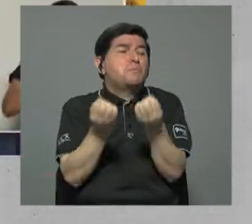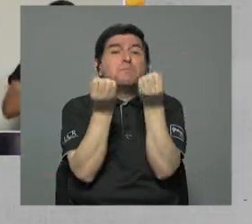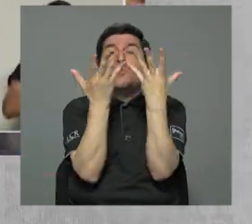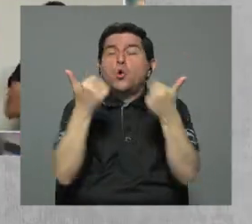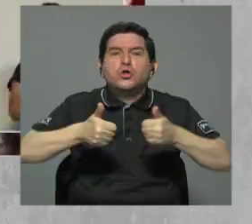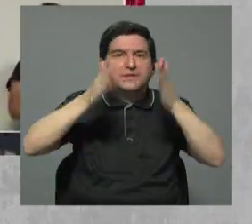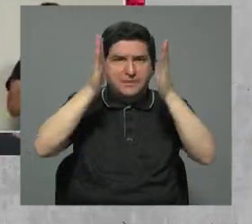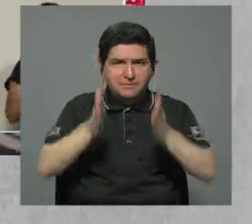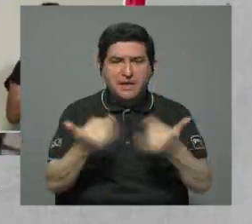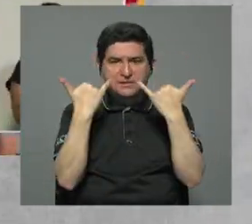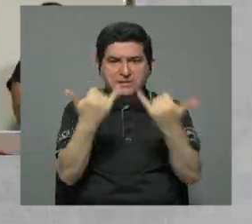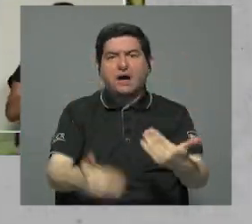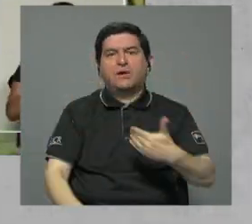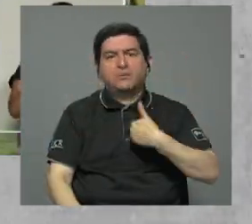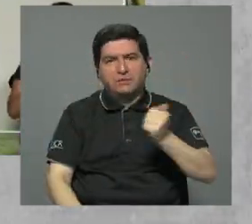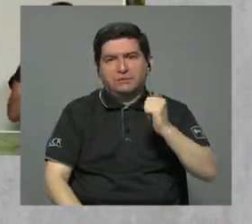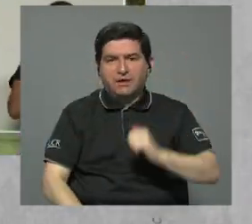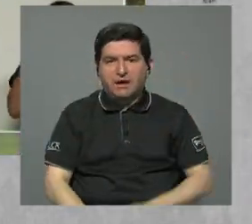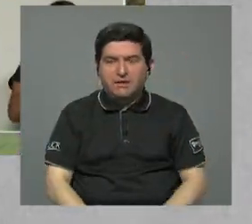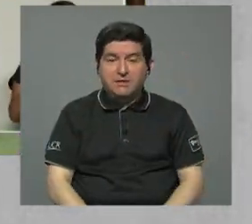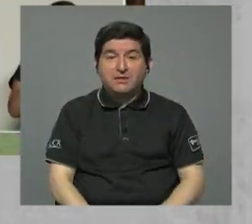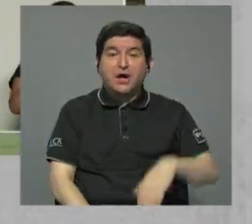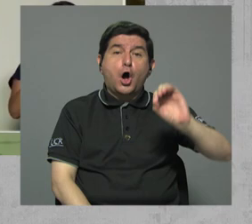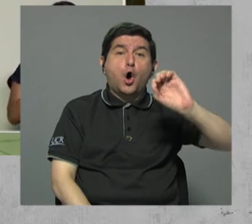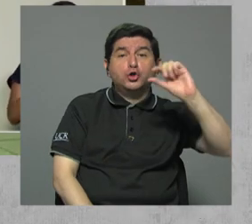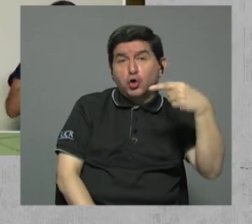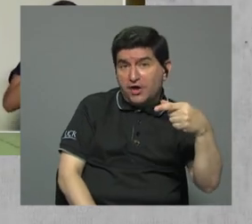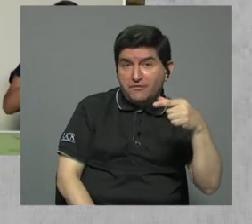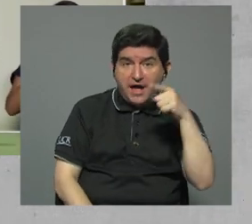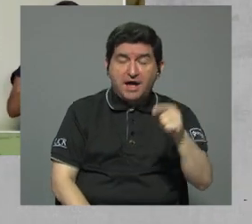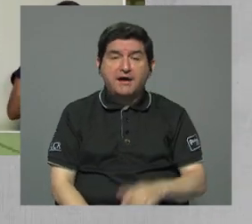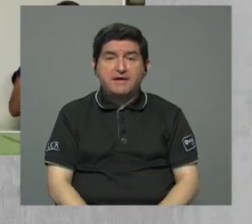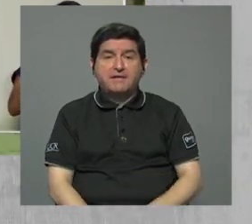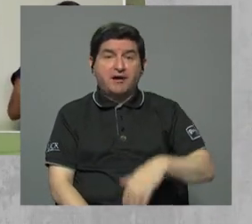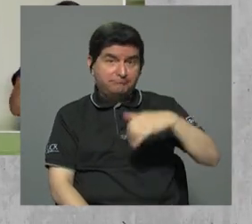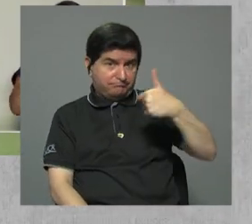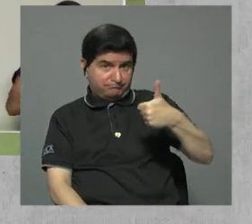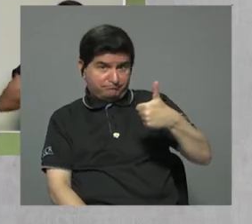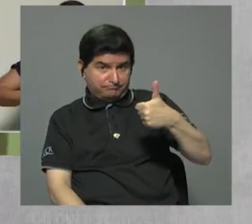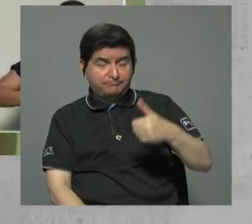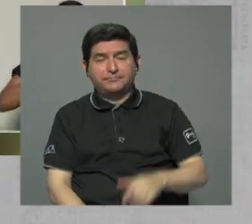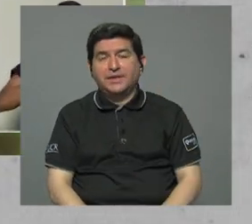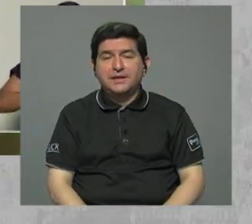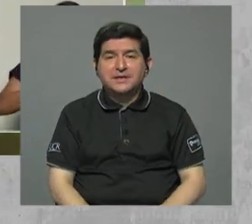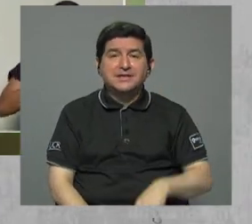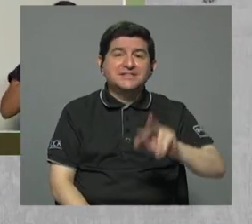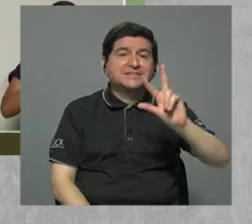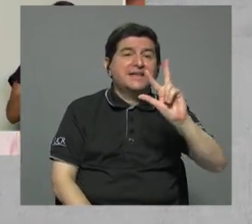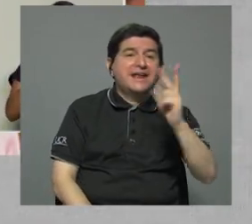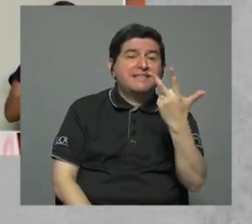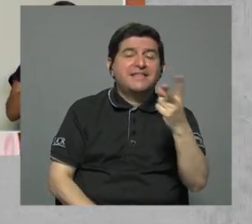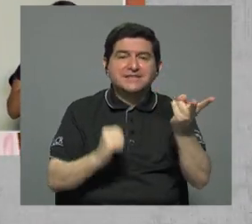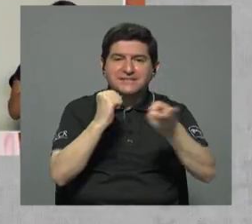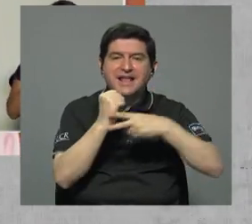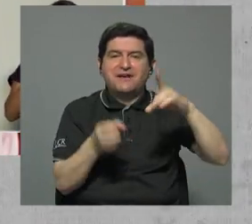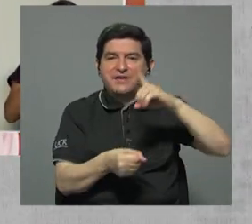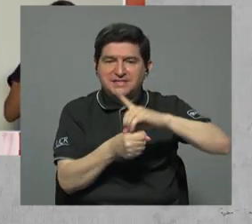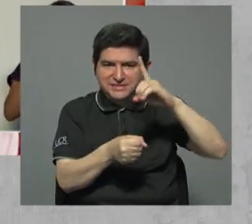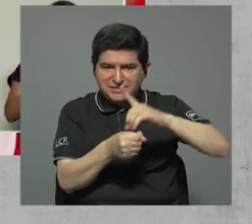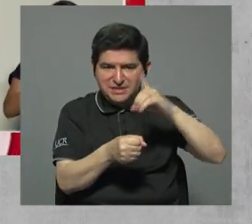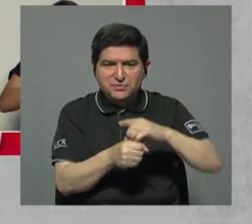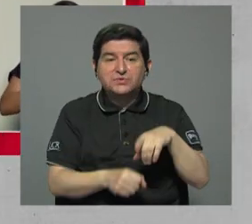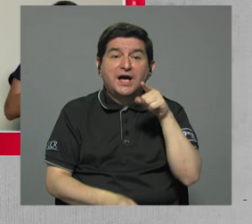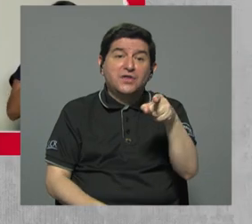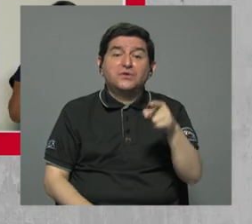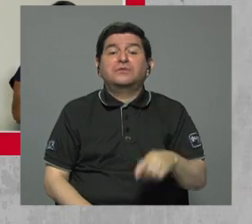muchísimas candidaturas. Y bueno, si don Otto Guevara resultara electo también, que sería su tercera diputación en caso de